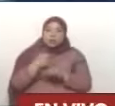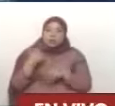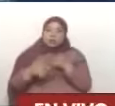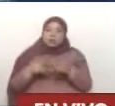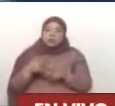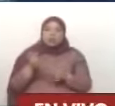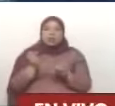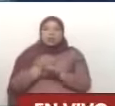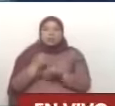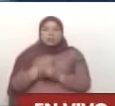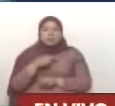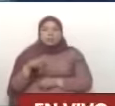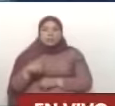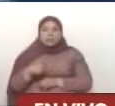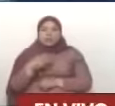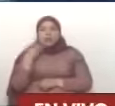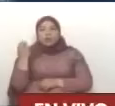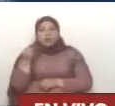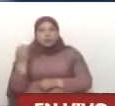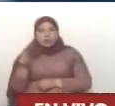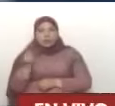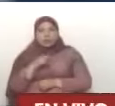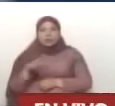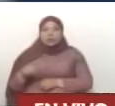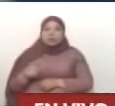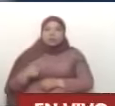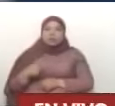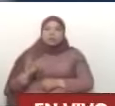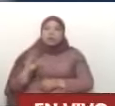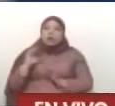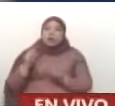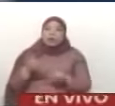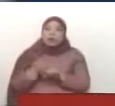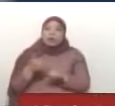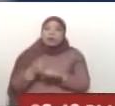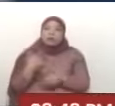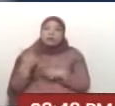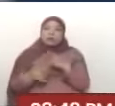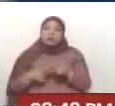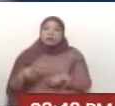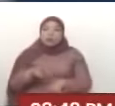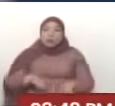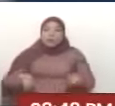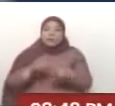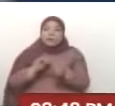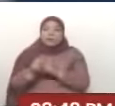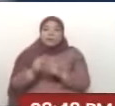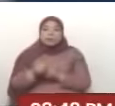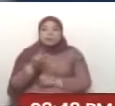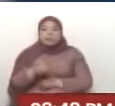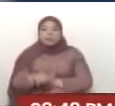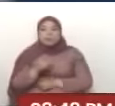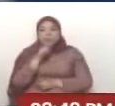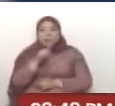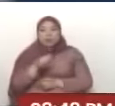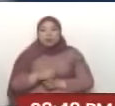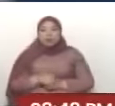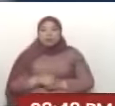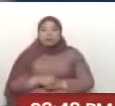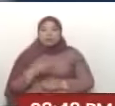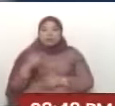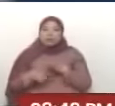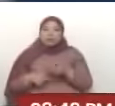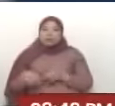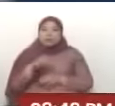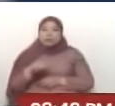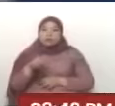la disciplina deportiva de nuestra juventud. No solamente la recuperación de cancha de usos múltiples, sino también la recuperación de